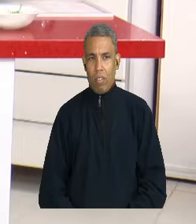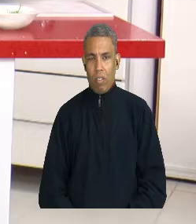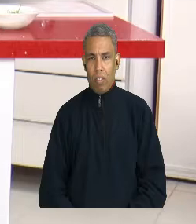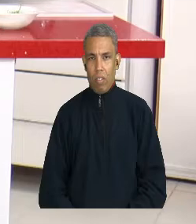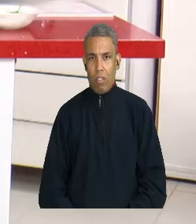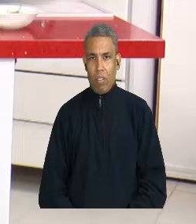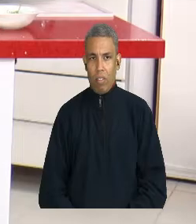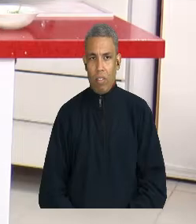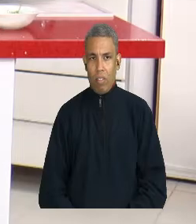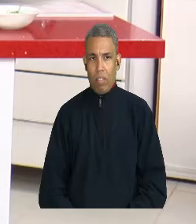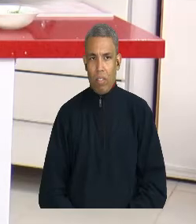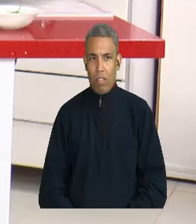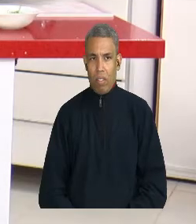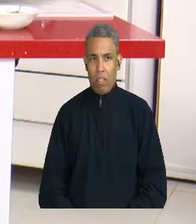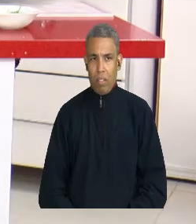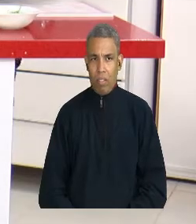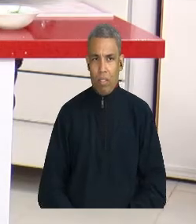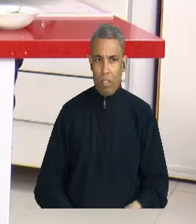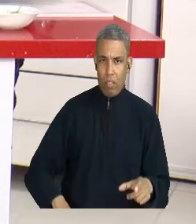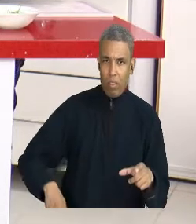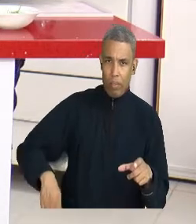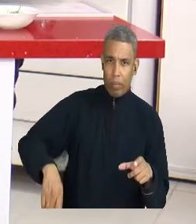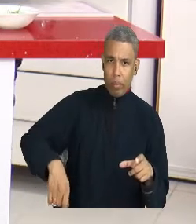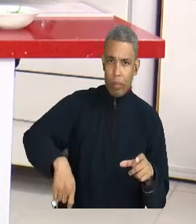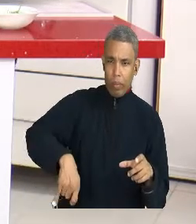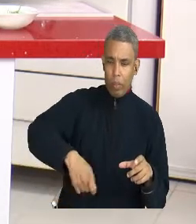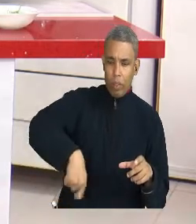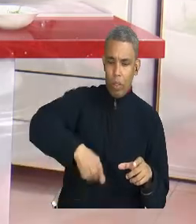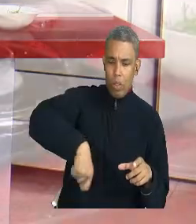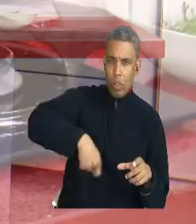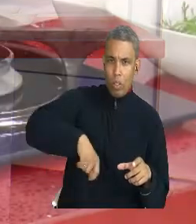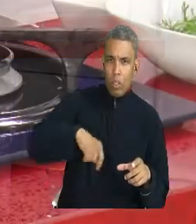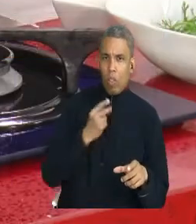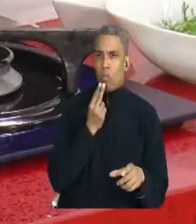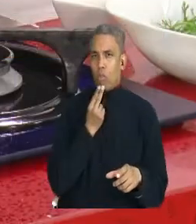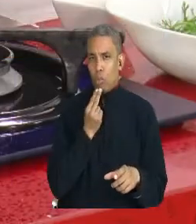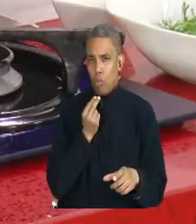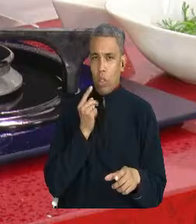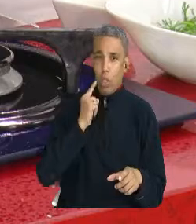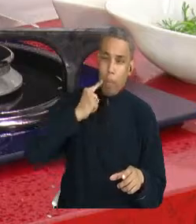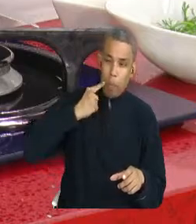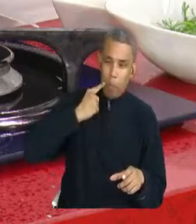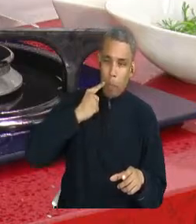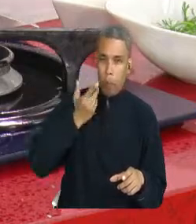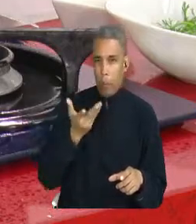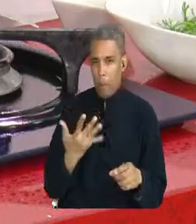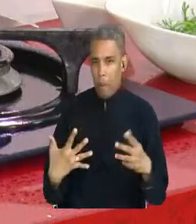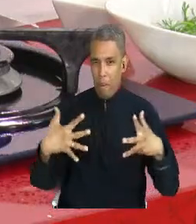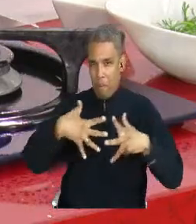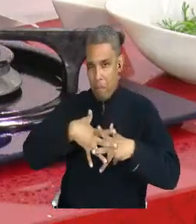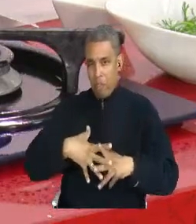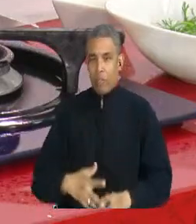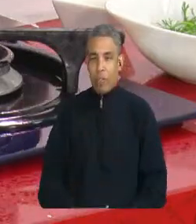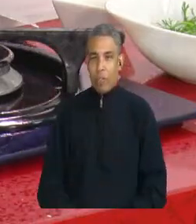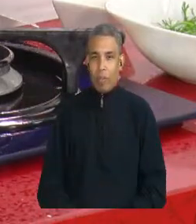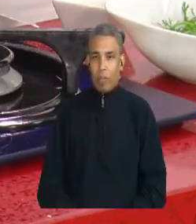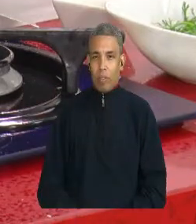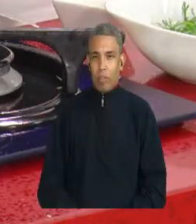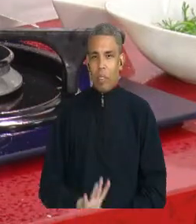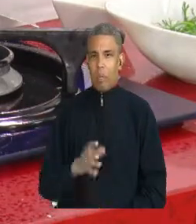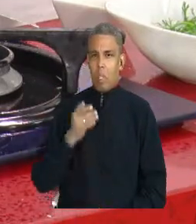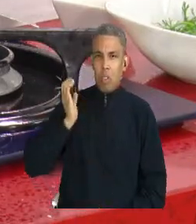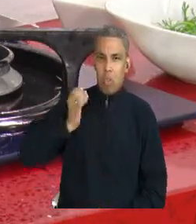Esta salsita va a quedar un poco como agridulce. Ajá. Sí, cualquiera dirá, pero ¿dónde está lo agrio? ¿Dónde está lo dulce? Cuando lo hagan con nuestro yogur, con nuestra